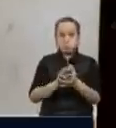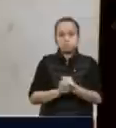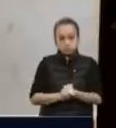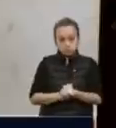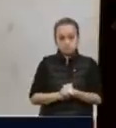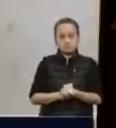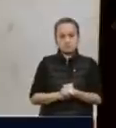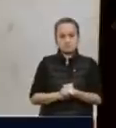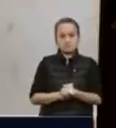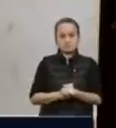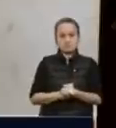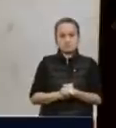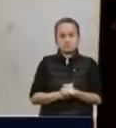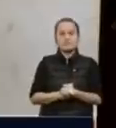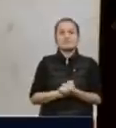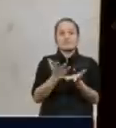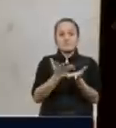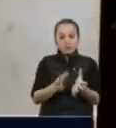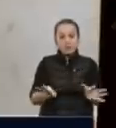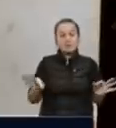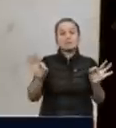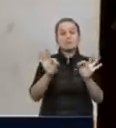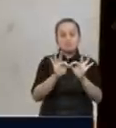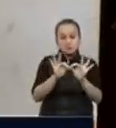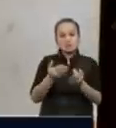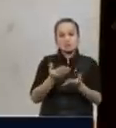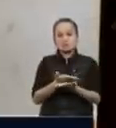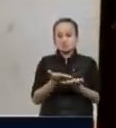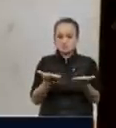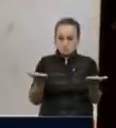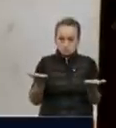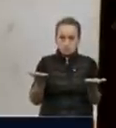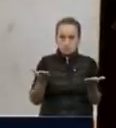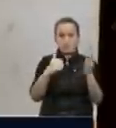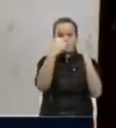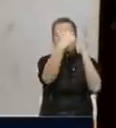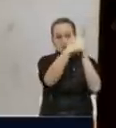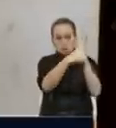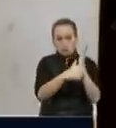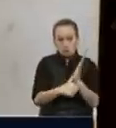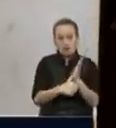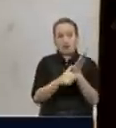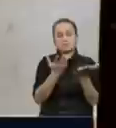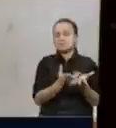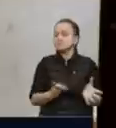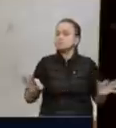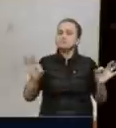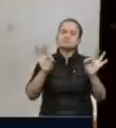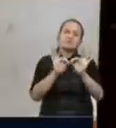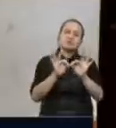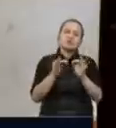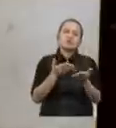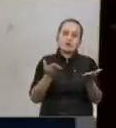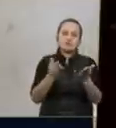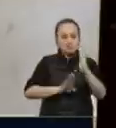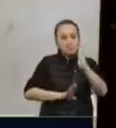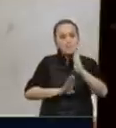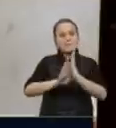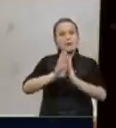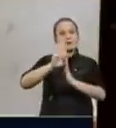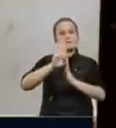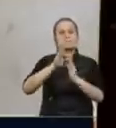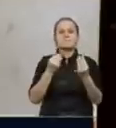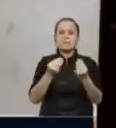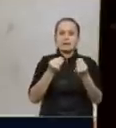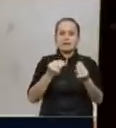tienen las ofertas necesarias y los programas indispensables que tienen que desarrollar